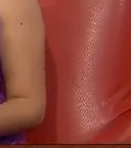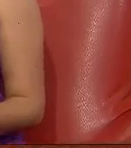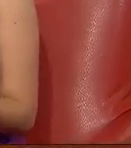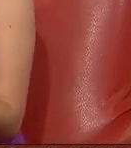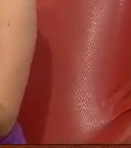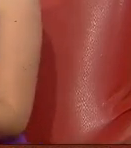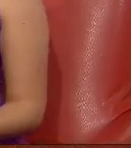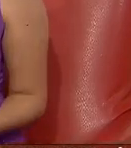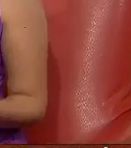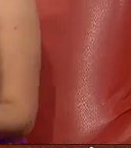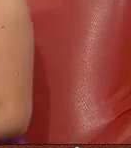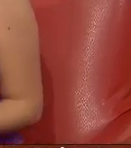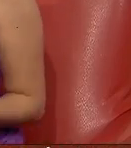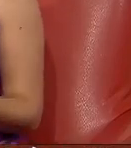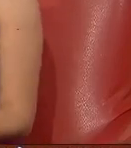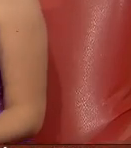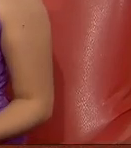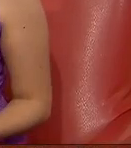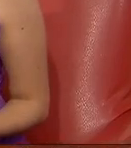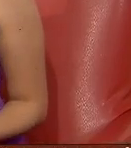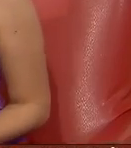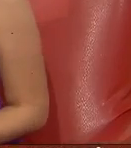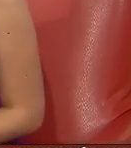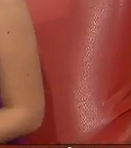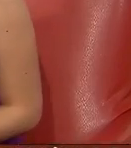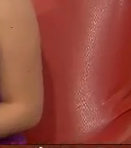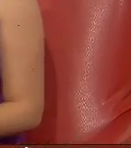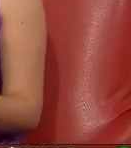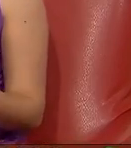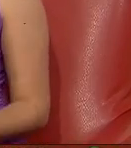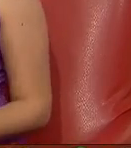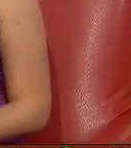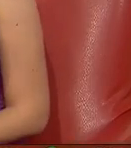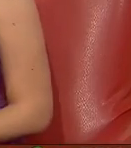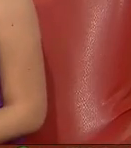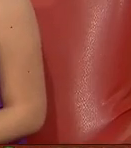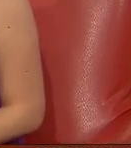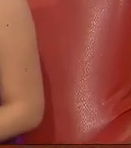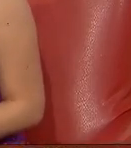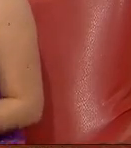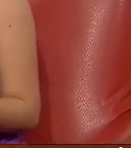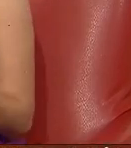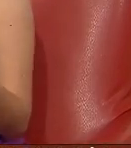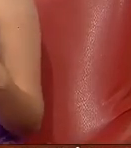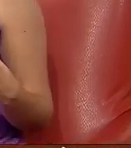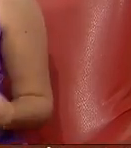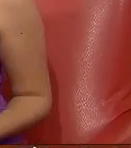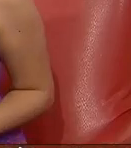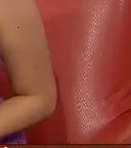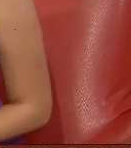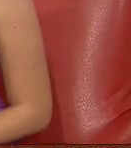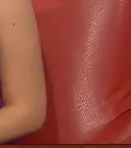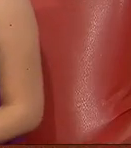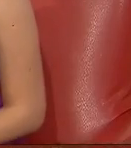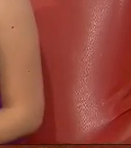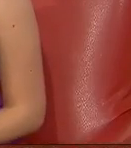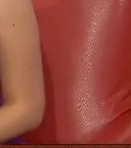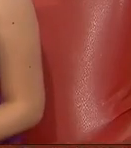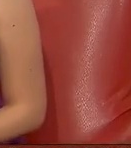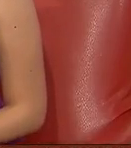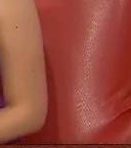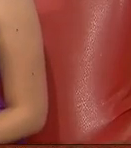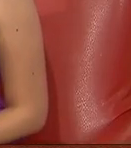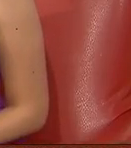carro porque no hubo incentivos suficientes para los conductores para que prestaran más servicios. Pero bueno, así es lo que sucede con